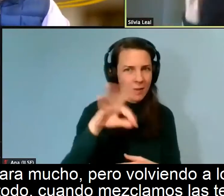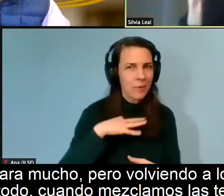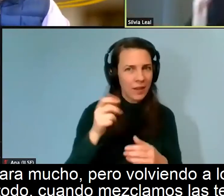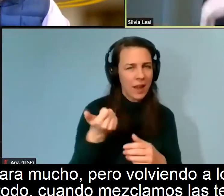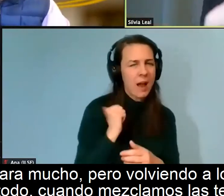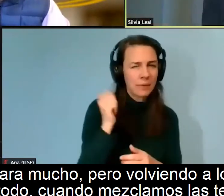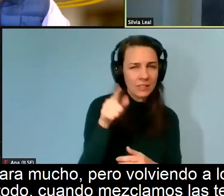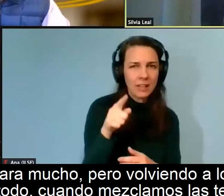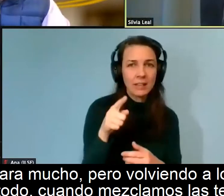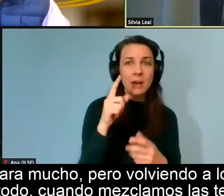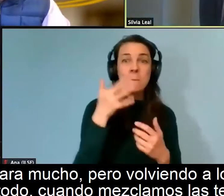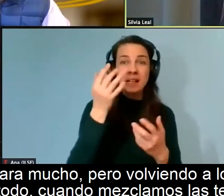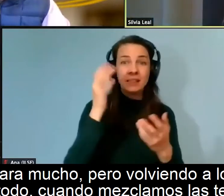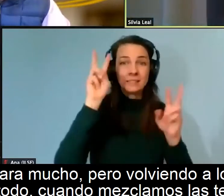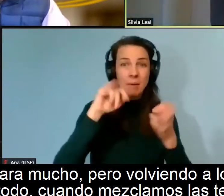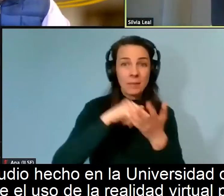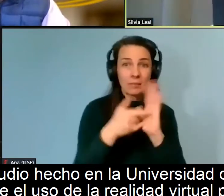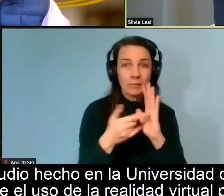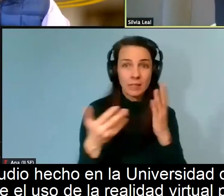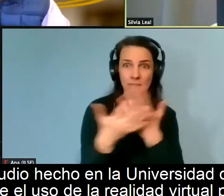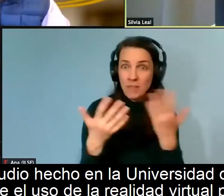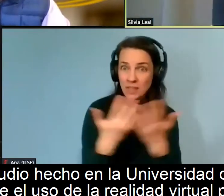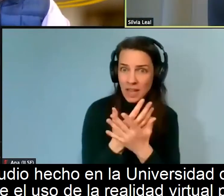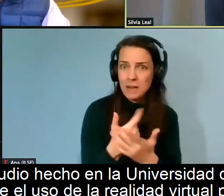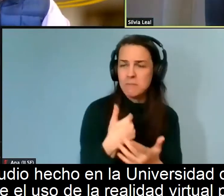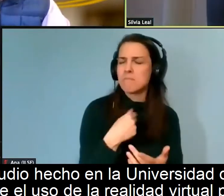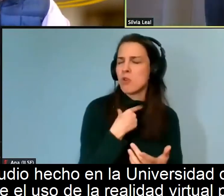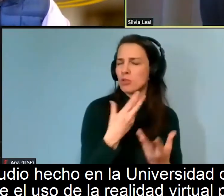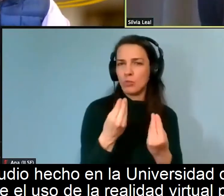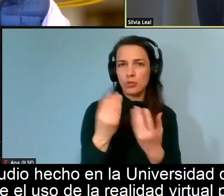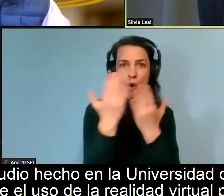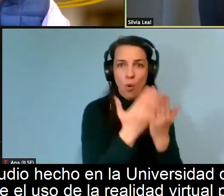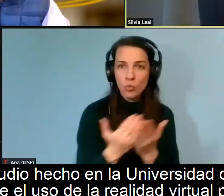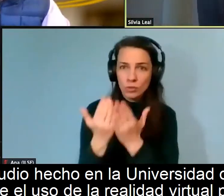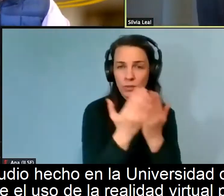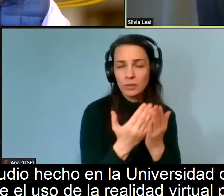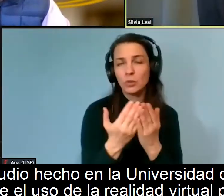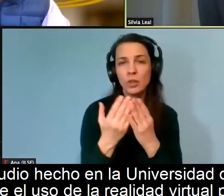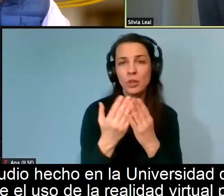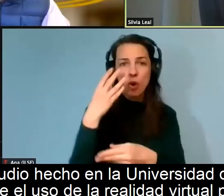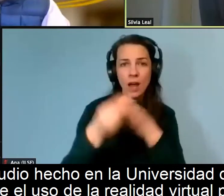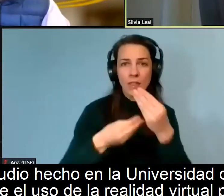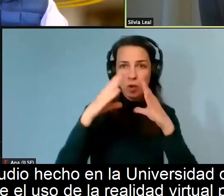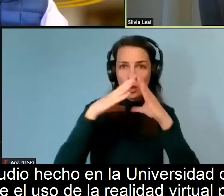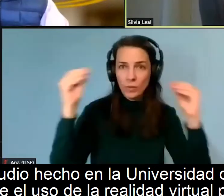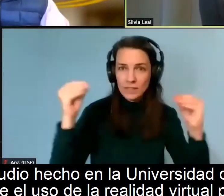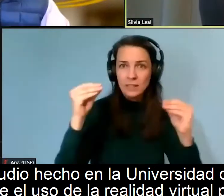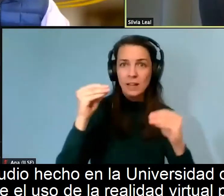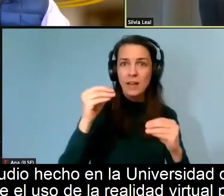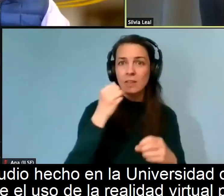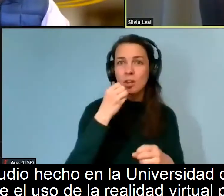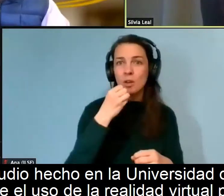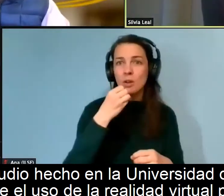todo cuando mezclamos las tecnologías. Me gusta mucho un estudio hecho en la Universidad de Buenos Aires que demostró que el uso de la